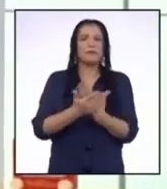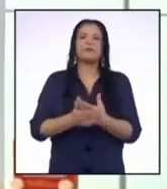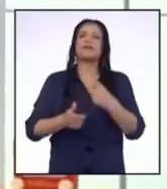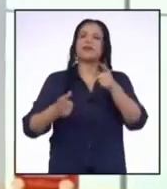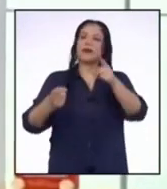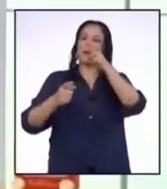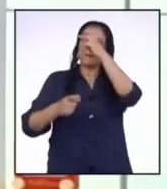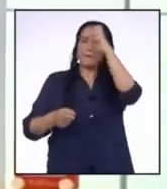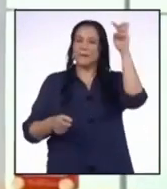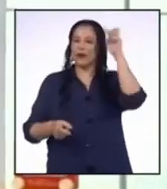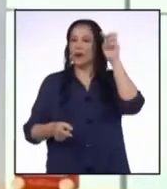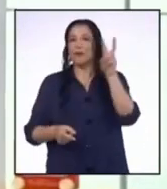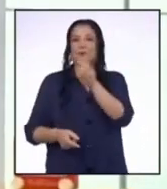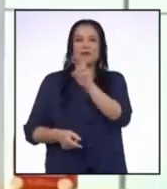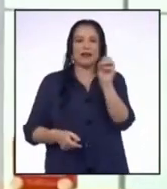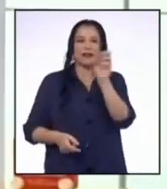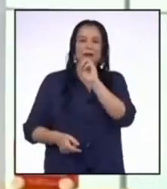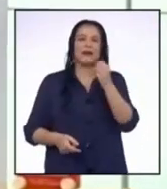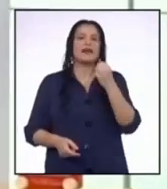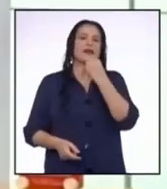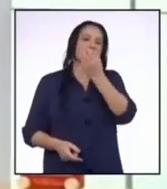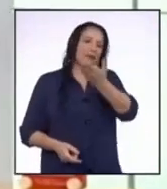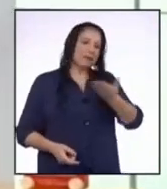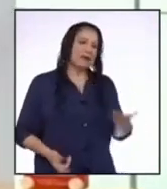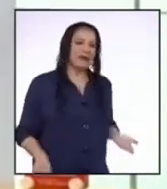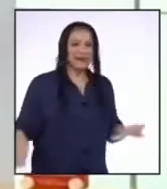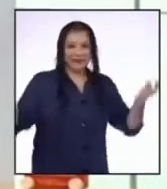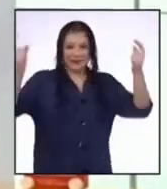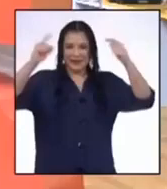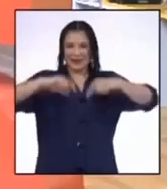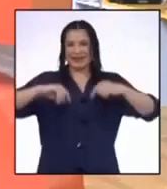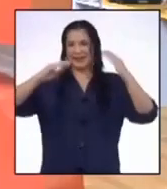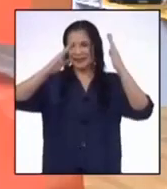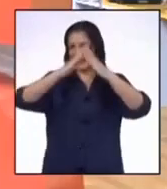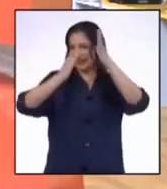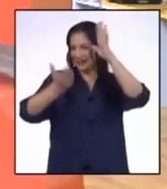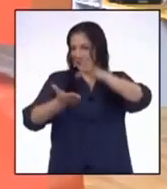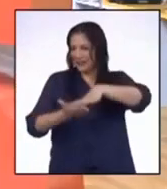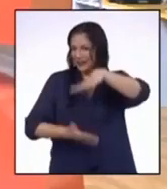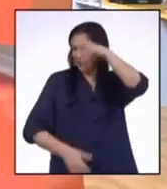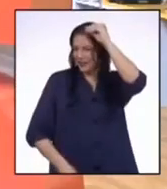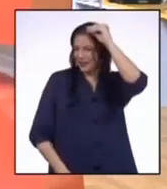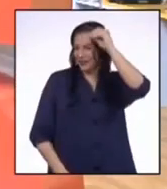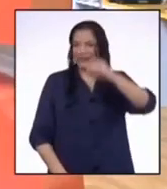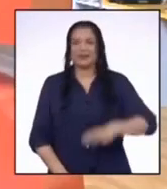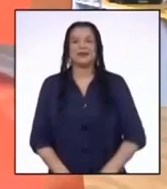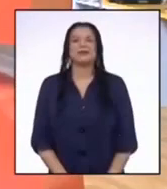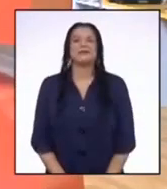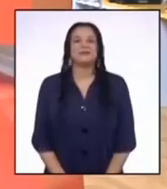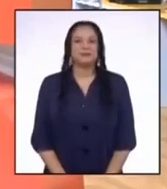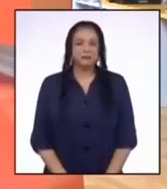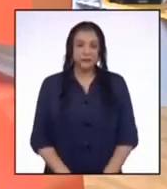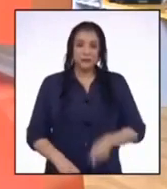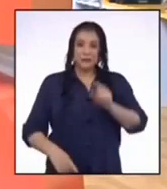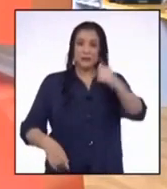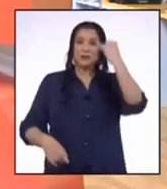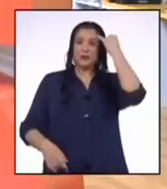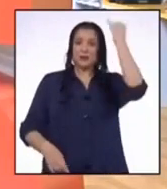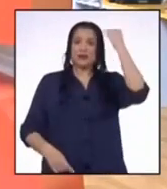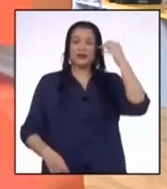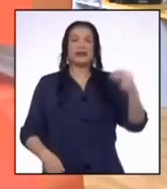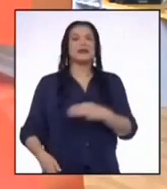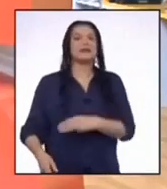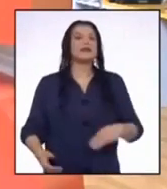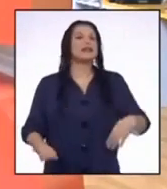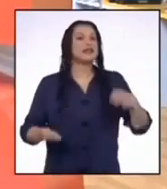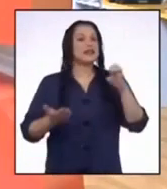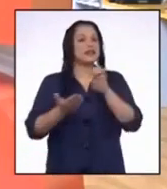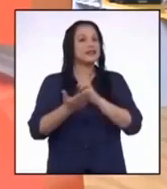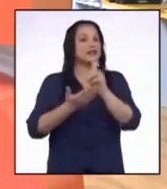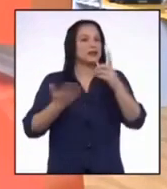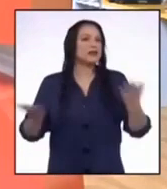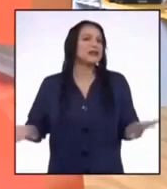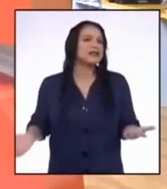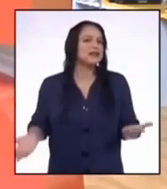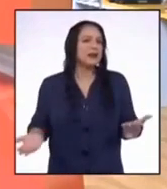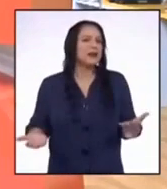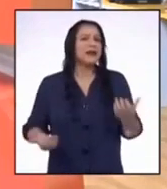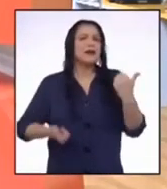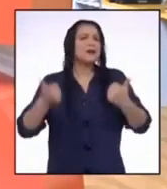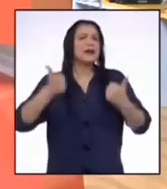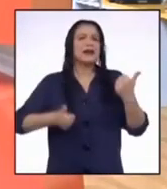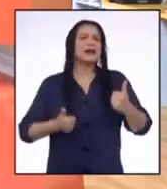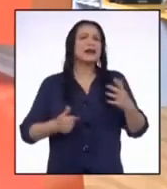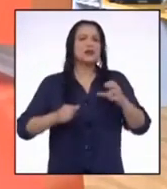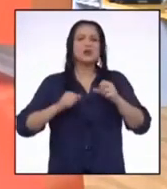Promo 2020, les damos la bienvenida a... ¡Aprendo en casa! Una iniciativa del Ministerio de Educación para que